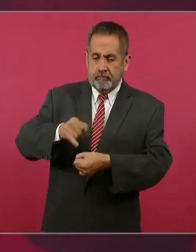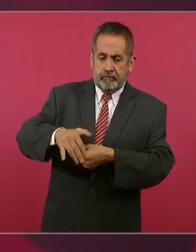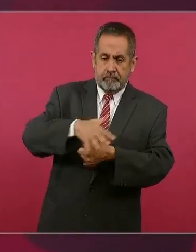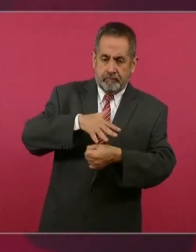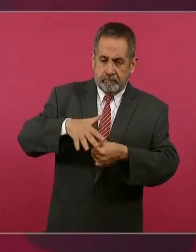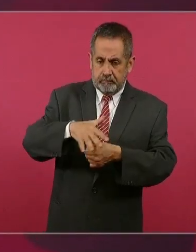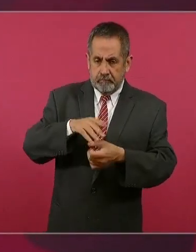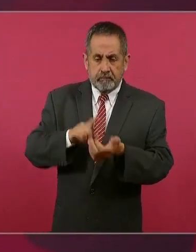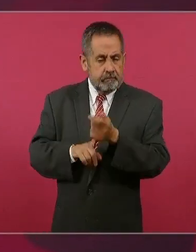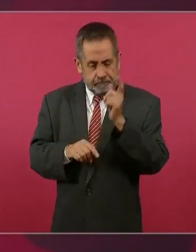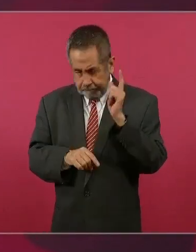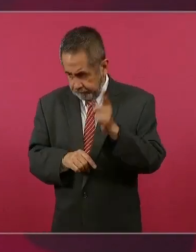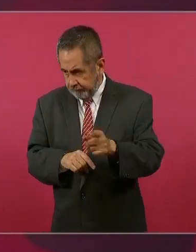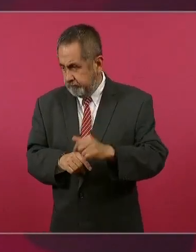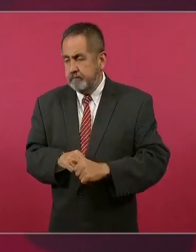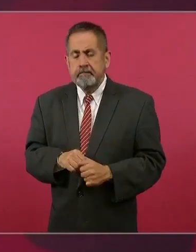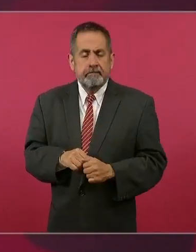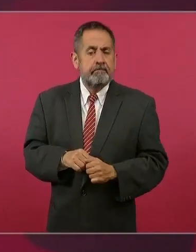Istmo,